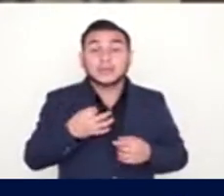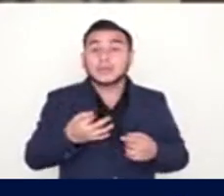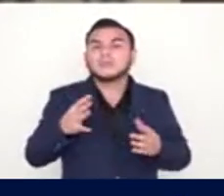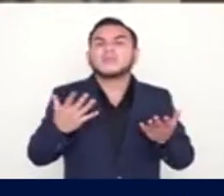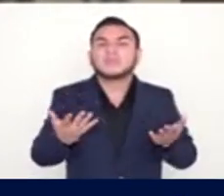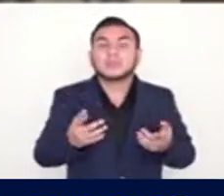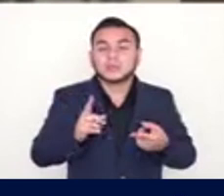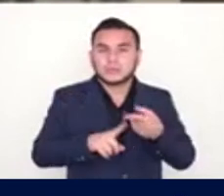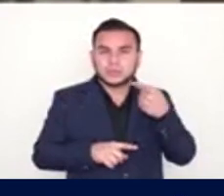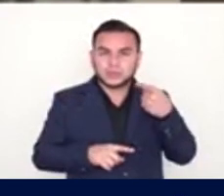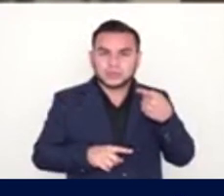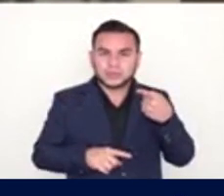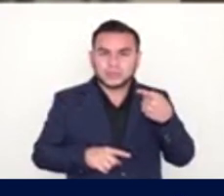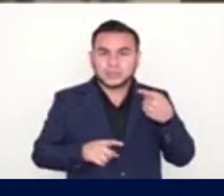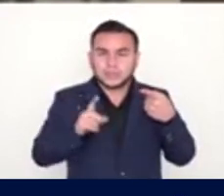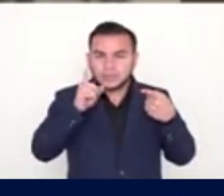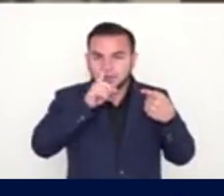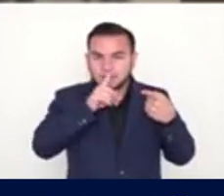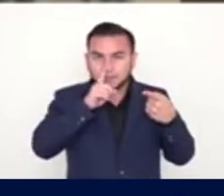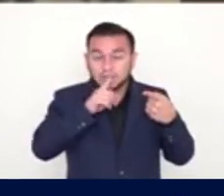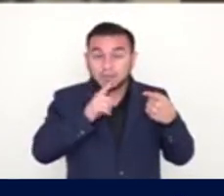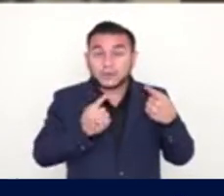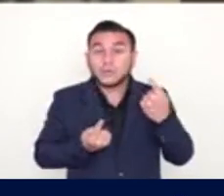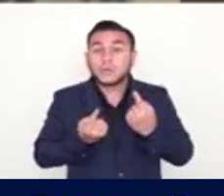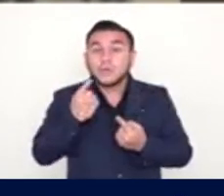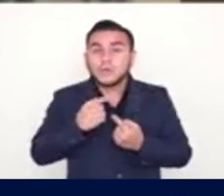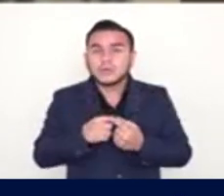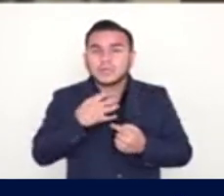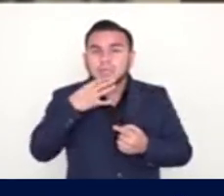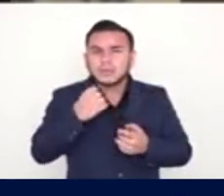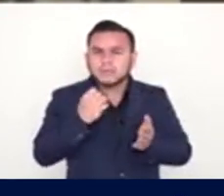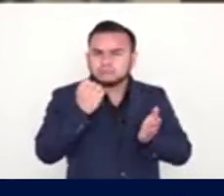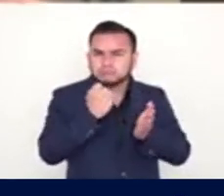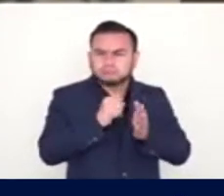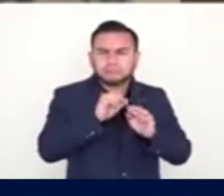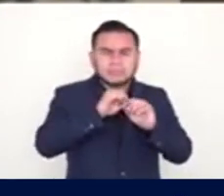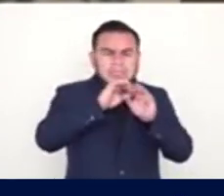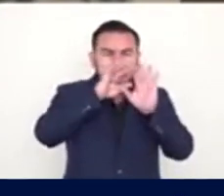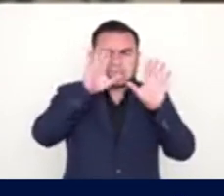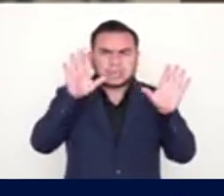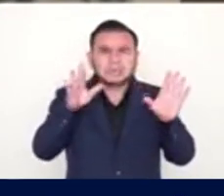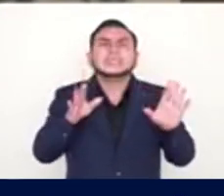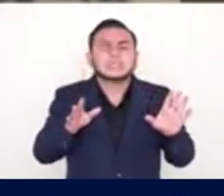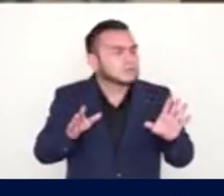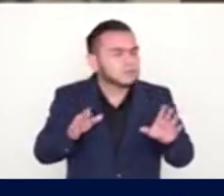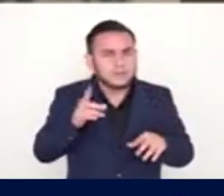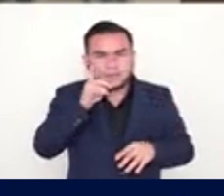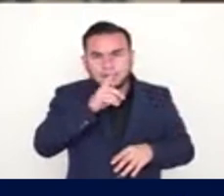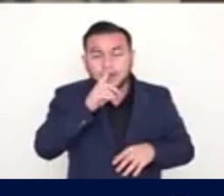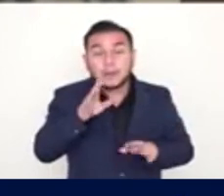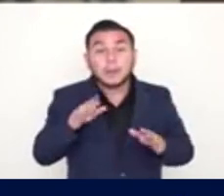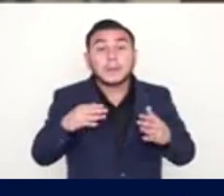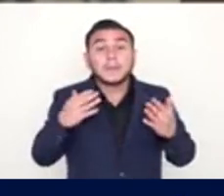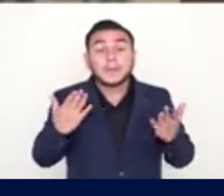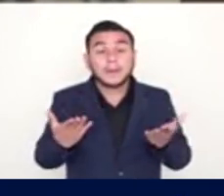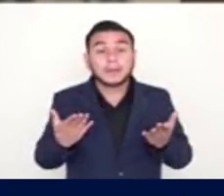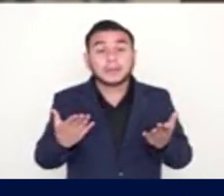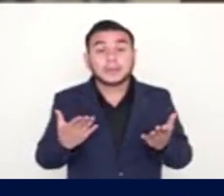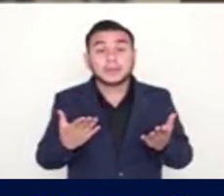razones. Porque son falsas, pero lo principal que puedo acreditarle a la gente, que va a decir, bueno, yo cómo sé si son falsas o no, porque